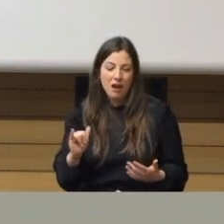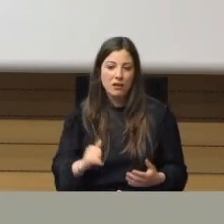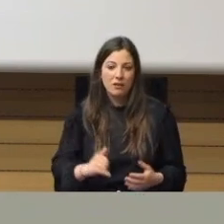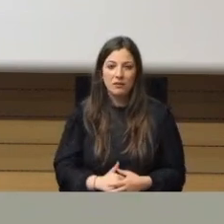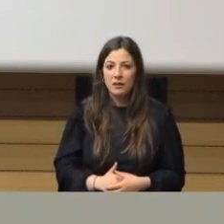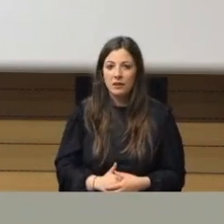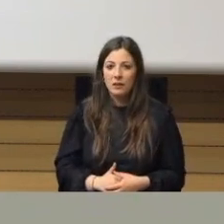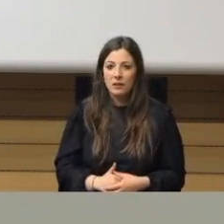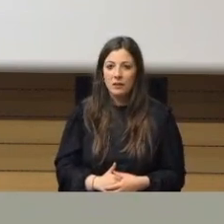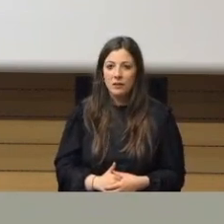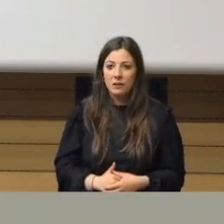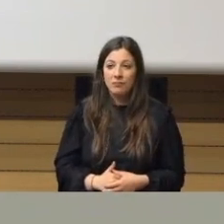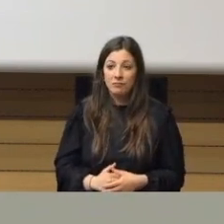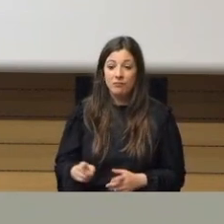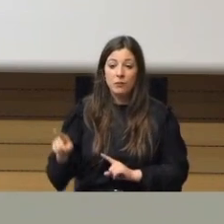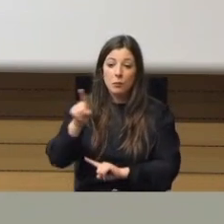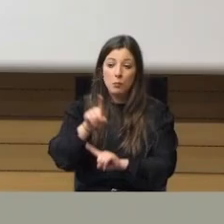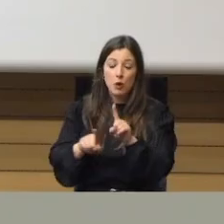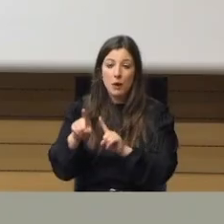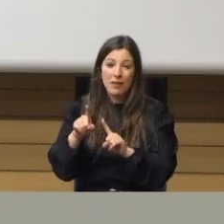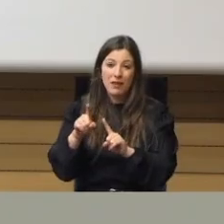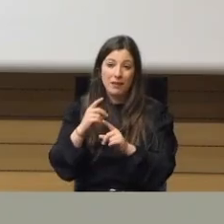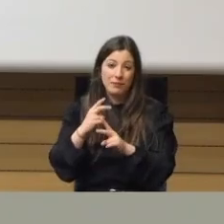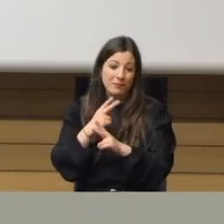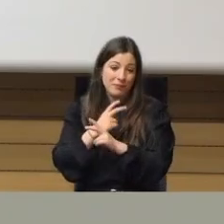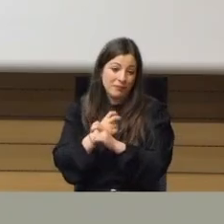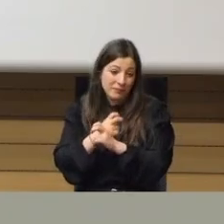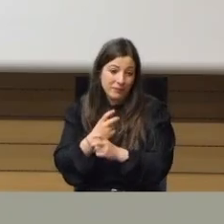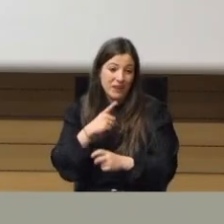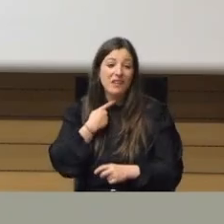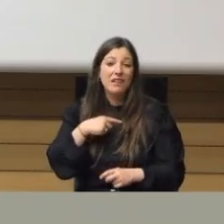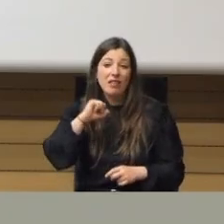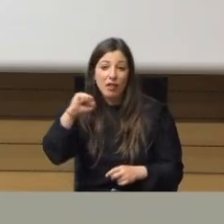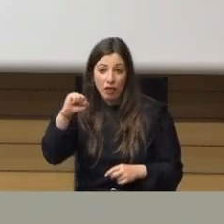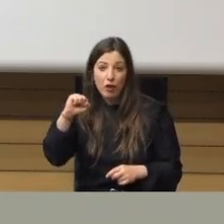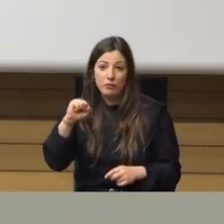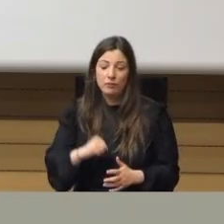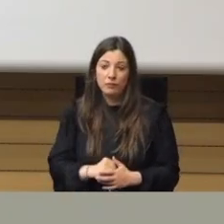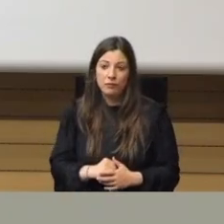Es el que acaba con un problema de toxicomanía, de adicción, perdón, no de toxicomanía, de intoxicación.